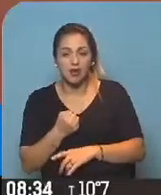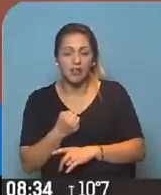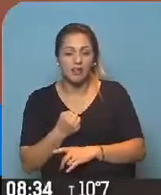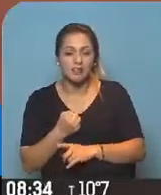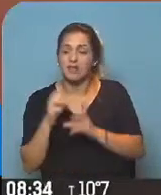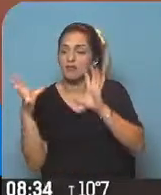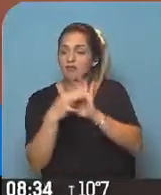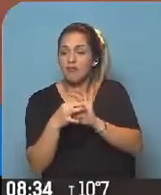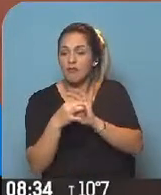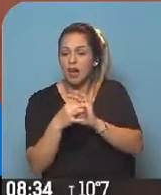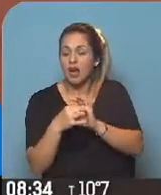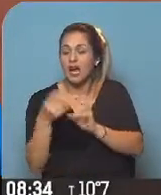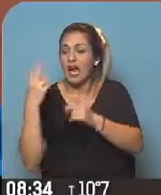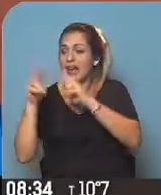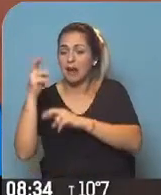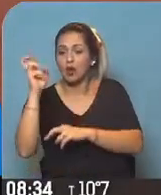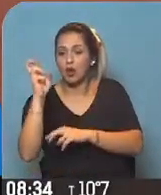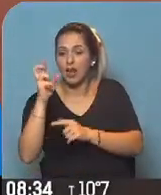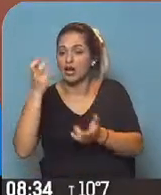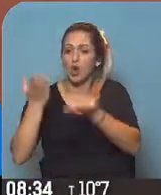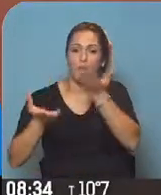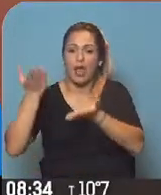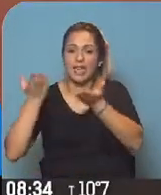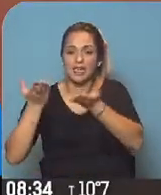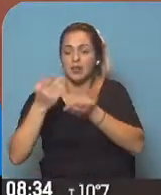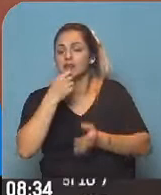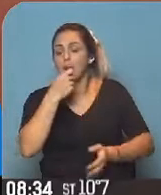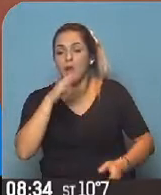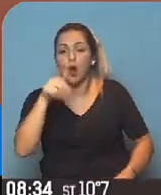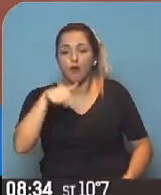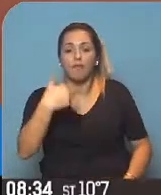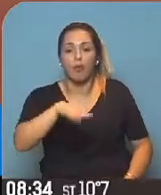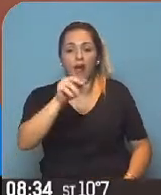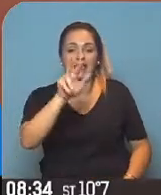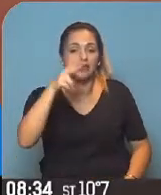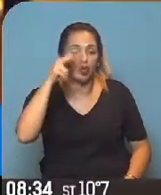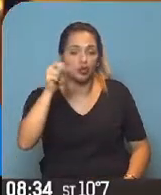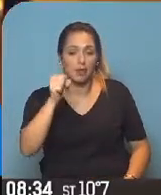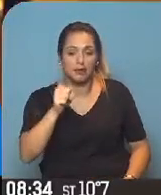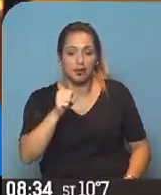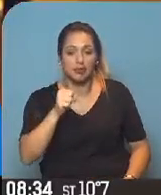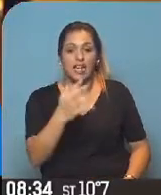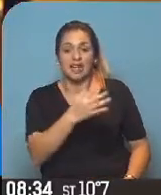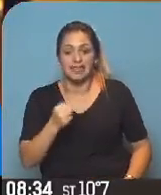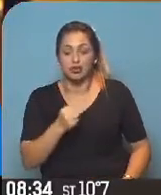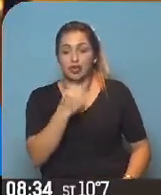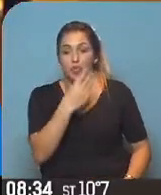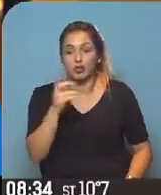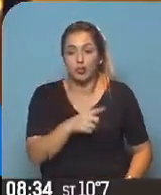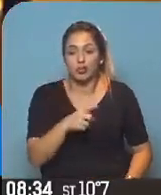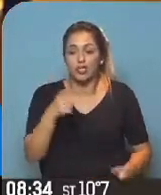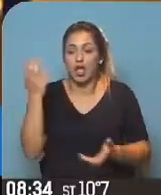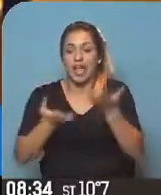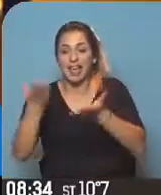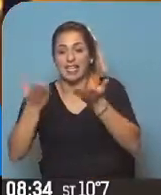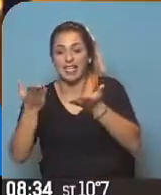equilibrio o sea que si hoy el tipo de cambio equilibrio fuera 38 con una retención de 4 el tipo de cambio de equilibrio se